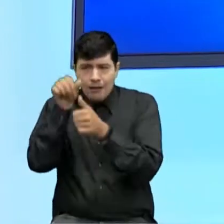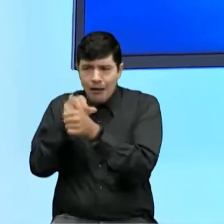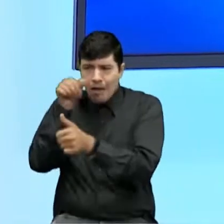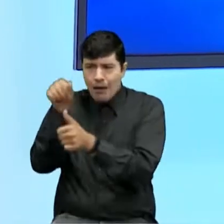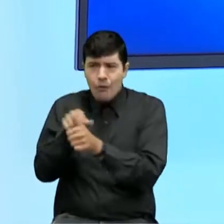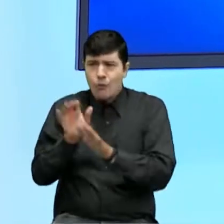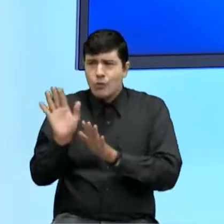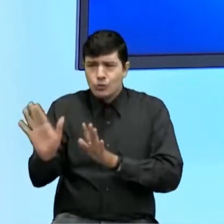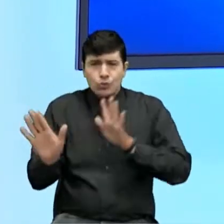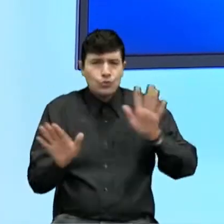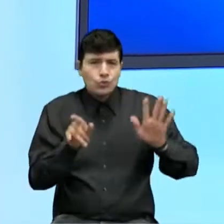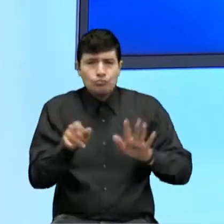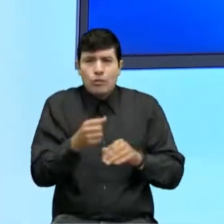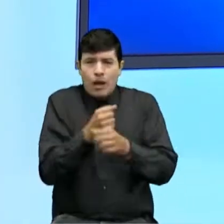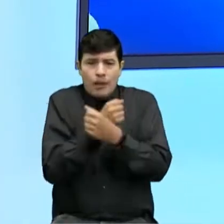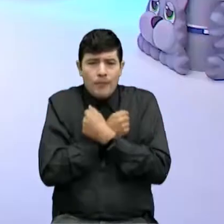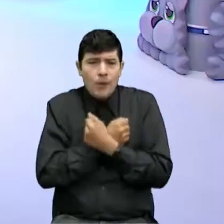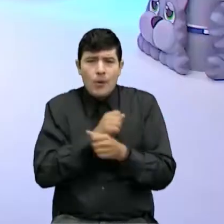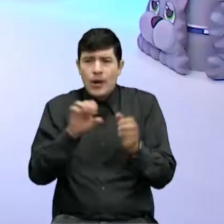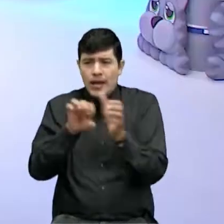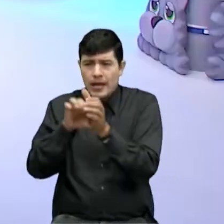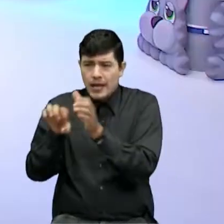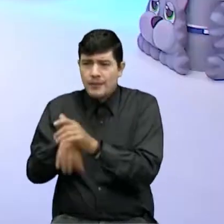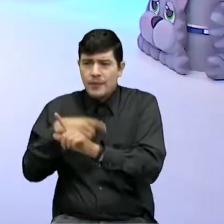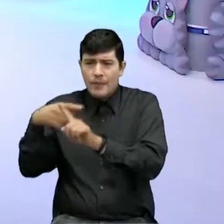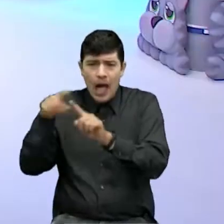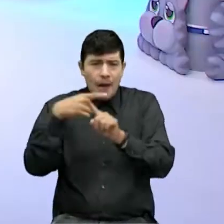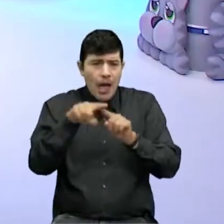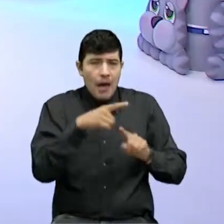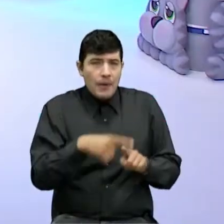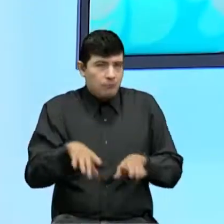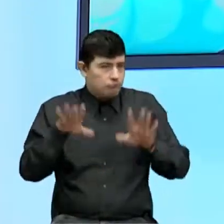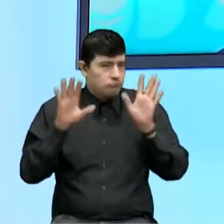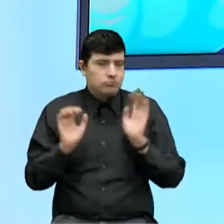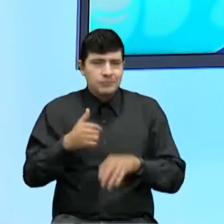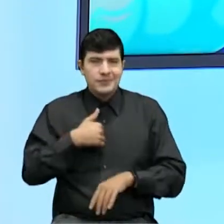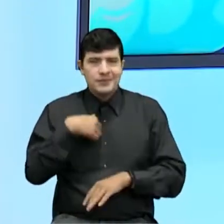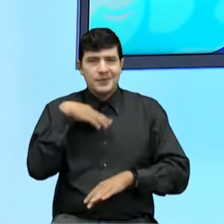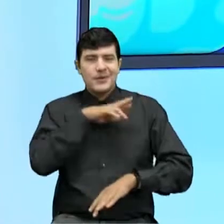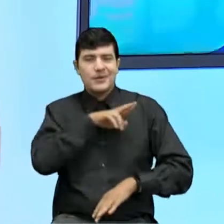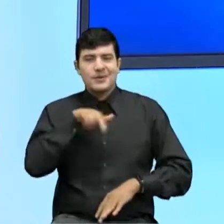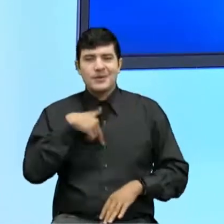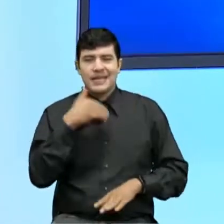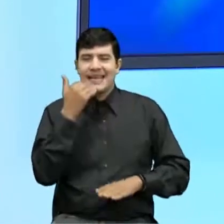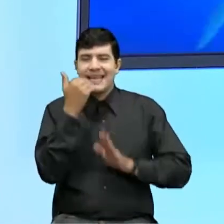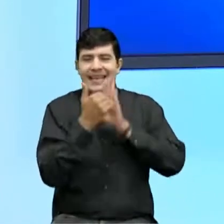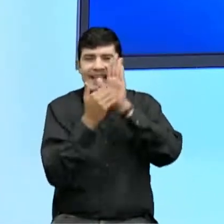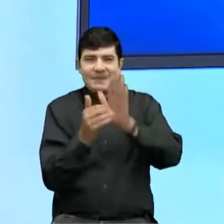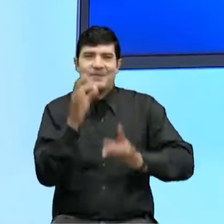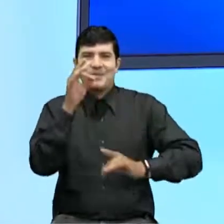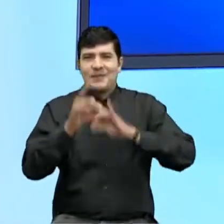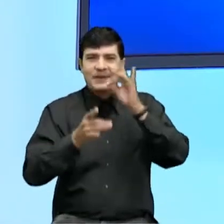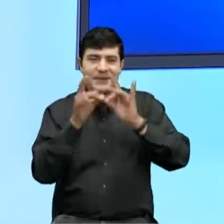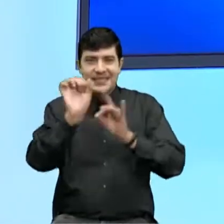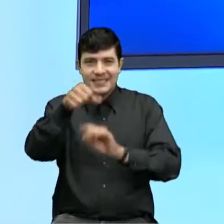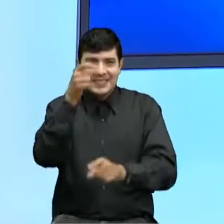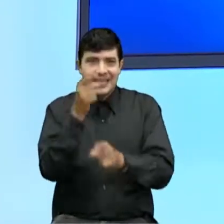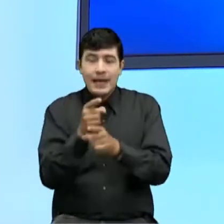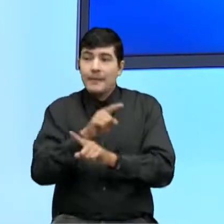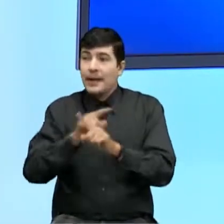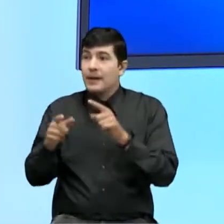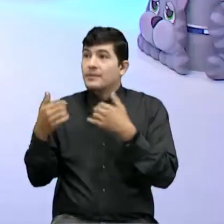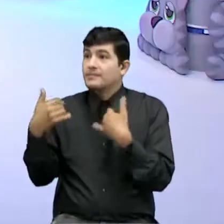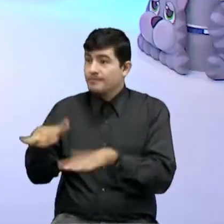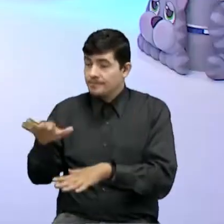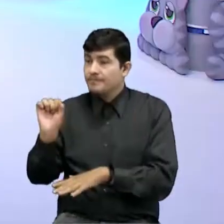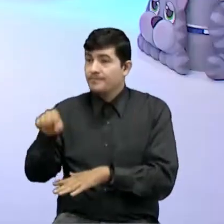tiene su amor por su equipo, pues bueno, creímos que era un excelente ejemplo. Pero profe, tenemos unos tipos